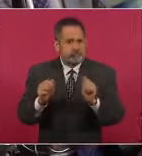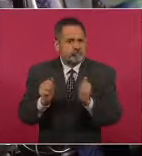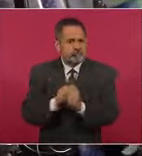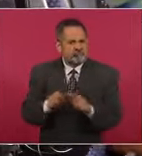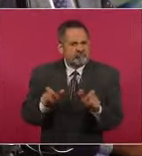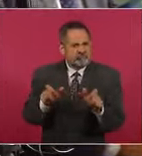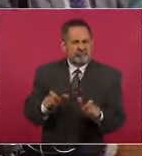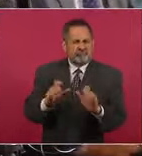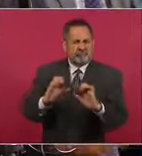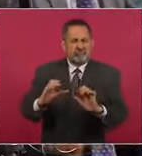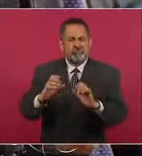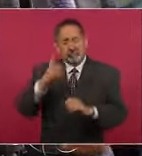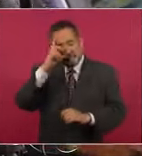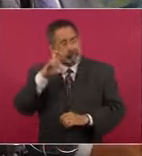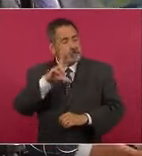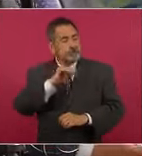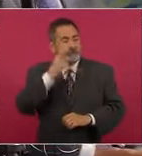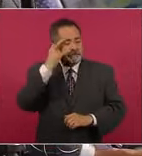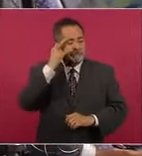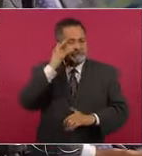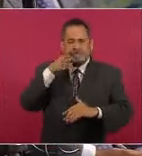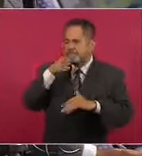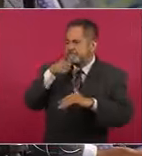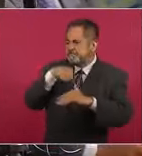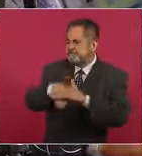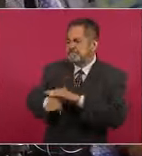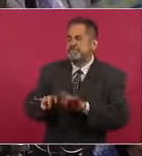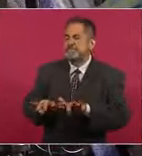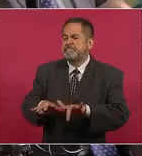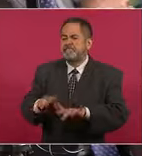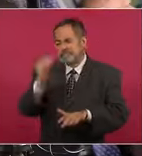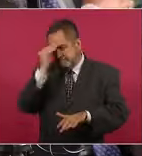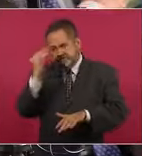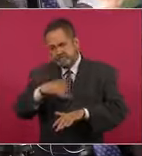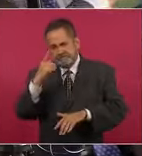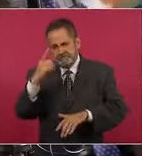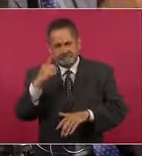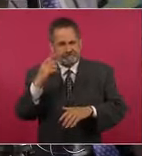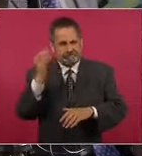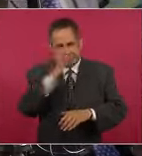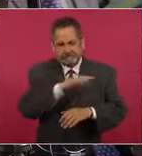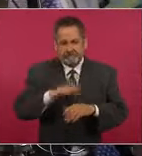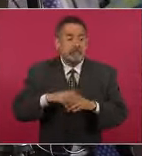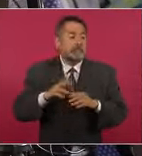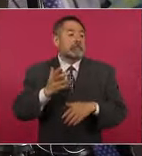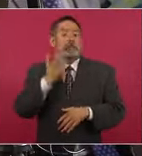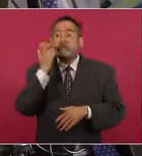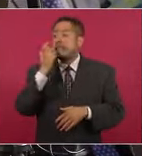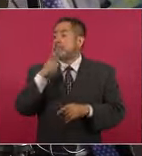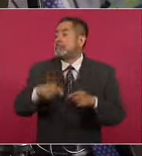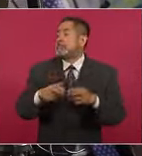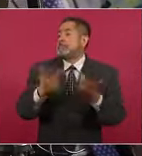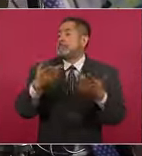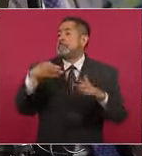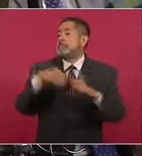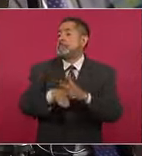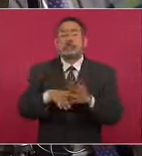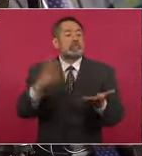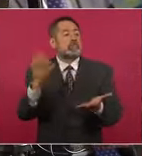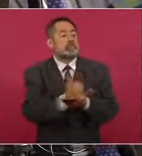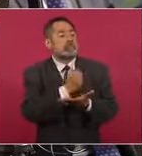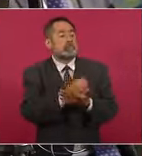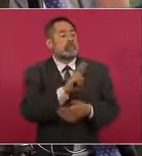para evitar lo que en ocasiones anteriores ocurrió, ¿no? Que se cae el sistema y luego resulta que no gana quien debió